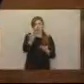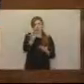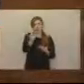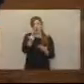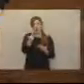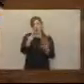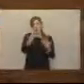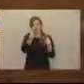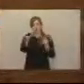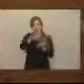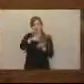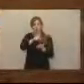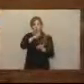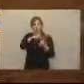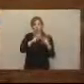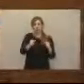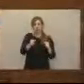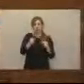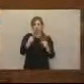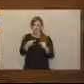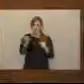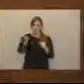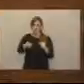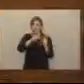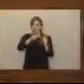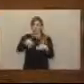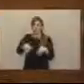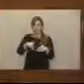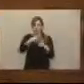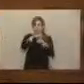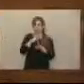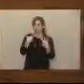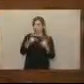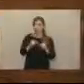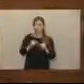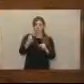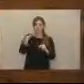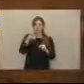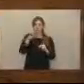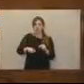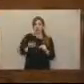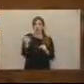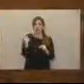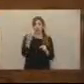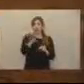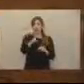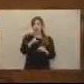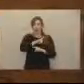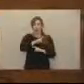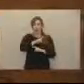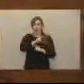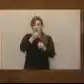impuestos de los asturianos. Y la última razón, y concluyo, señor presidente, es que todavía ha salido un informe reciente, el 12 de noviembre, de